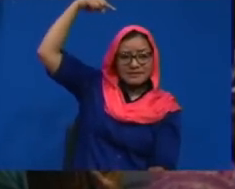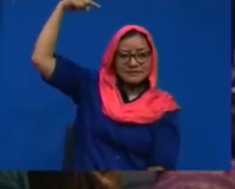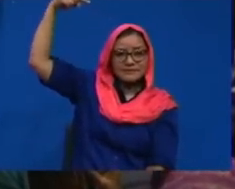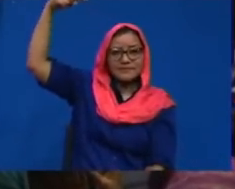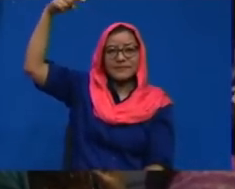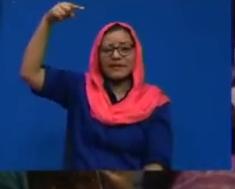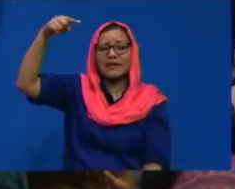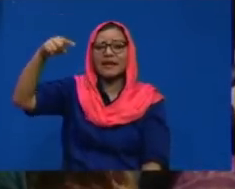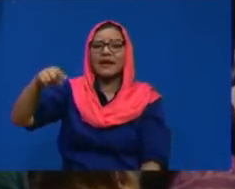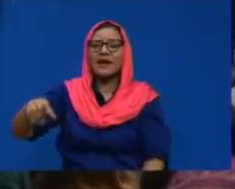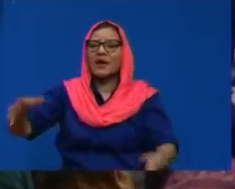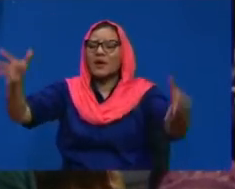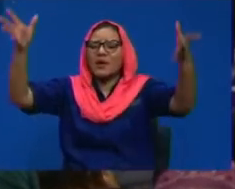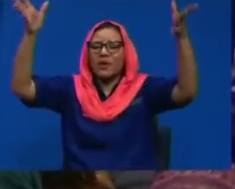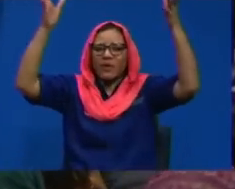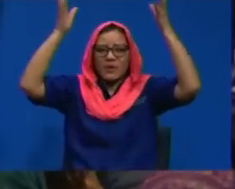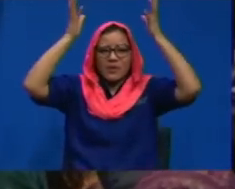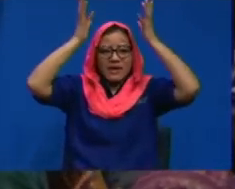ángeles,